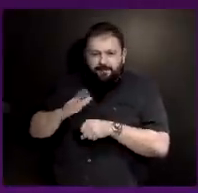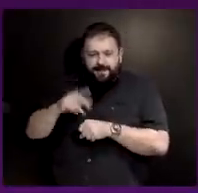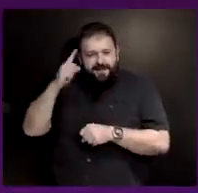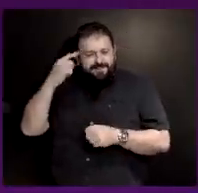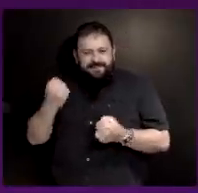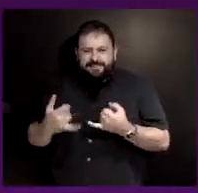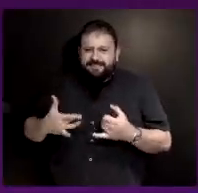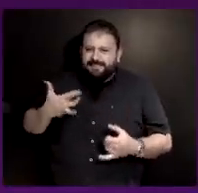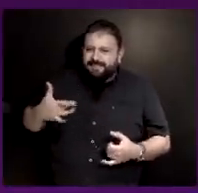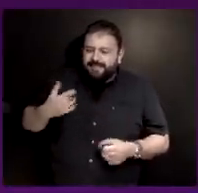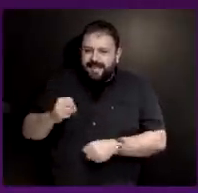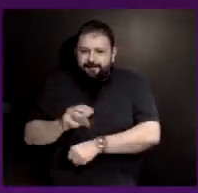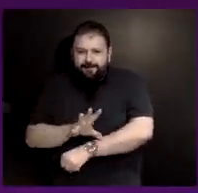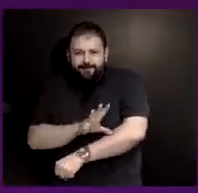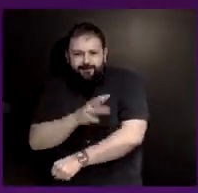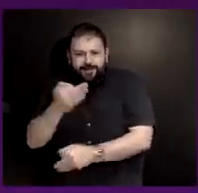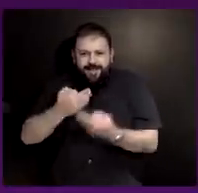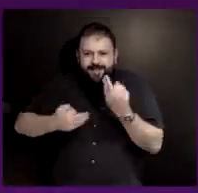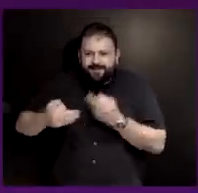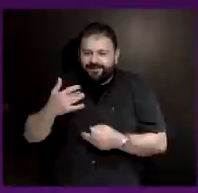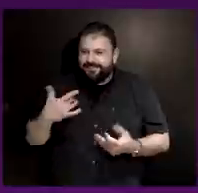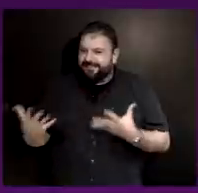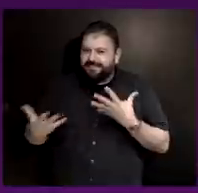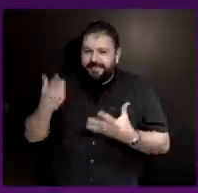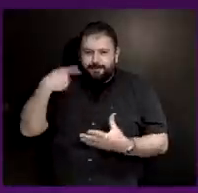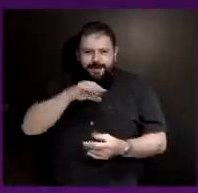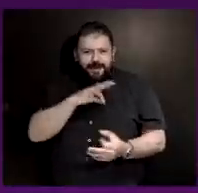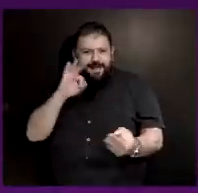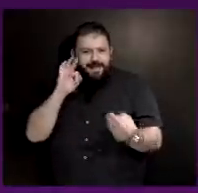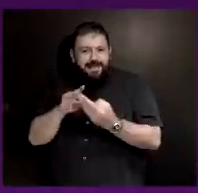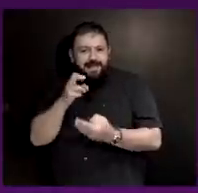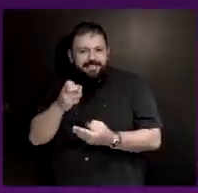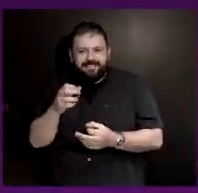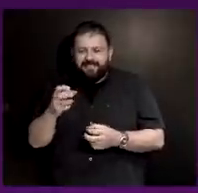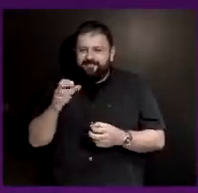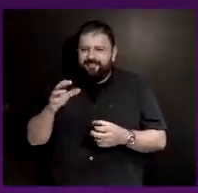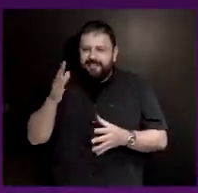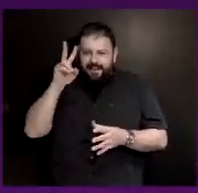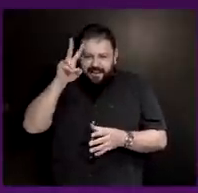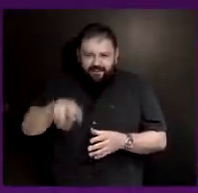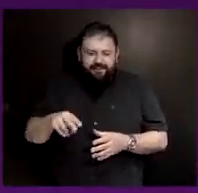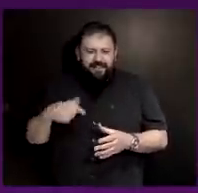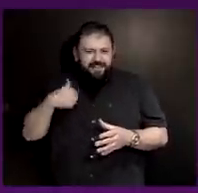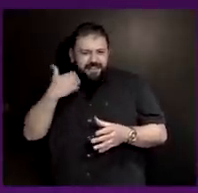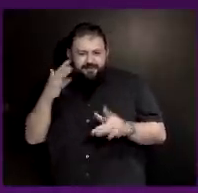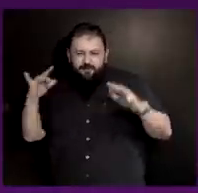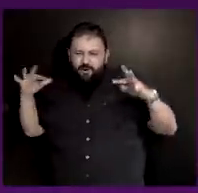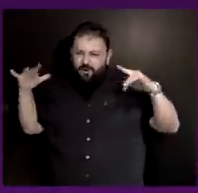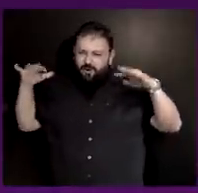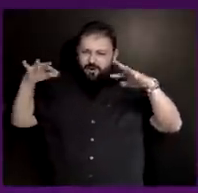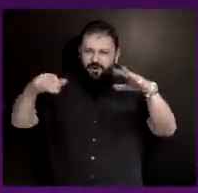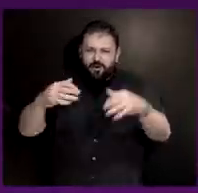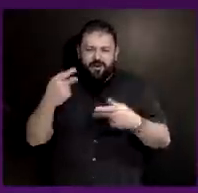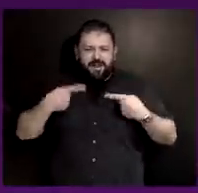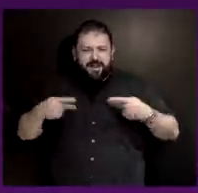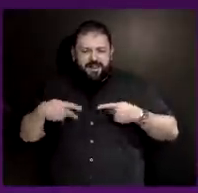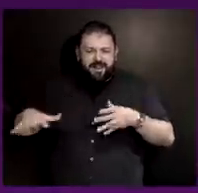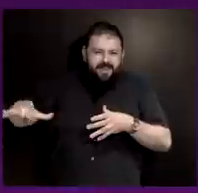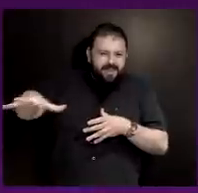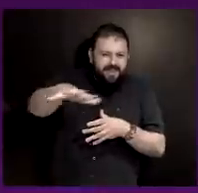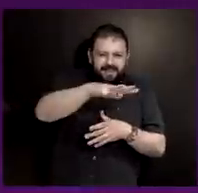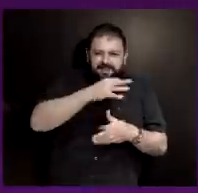porque realmente pues suena muy bien, ¿no? Y para esas fechas esperamos llenar el estadio de verdad de gente de Omnilife. Además habrá